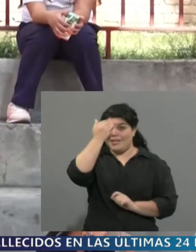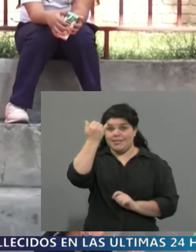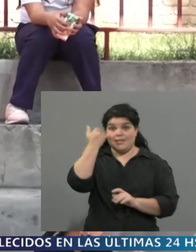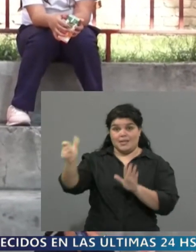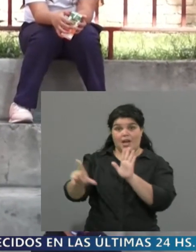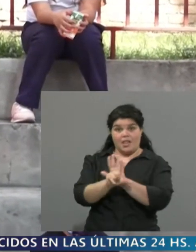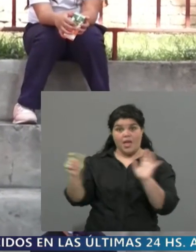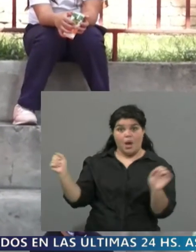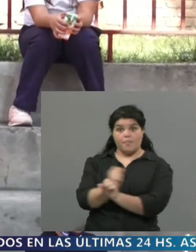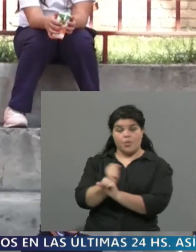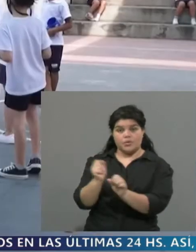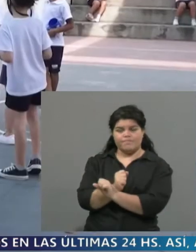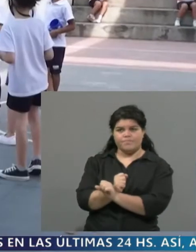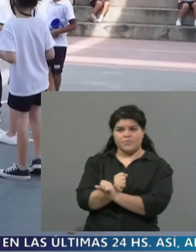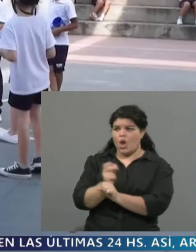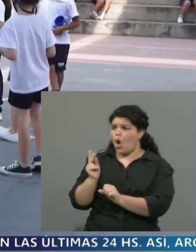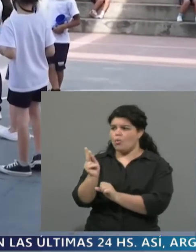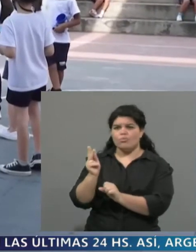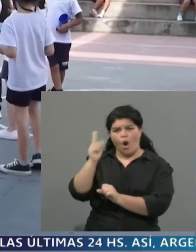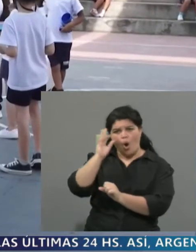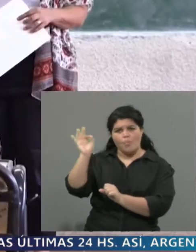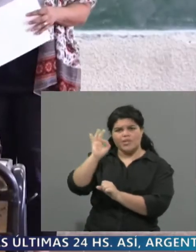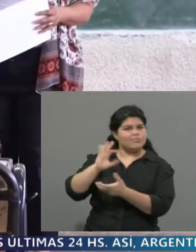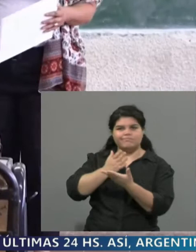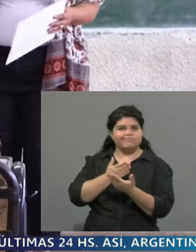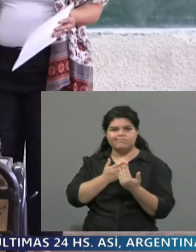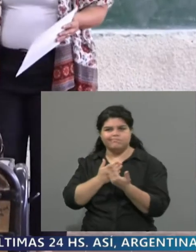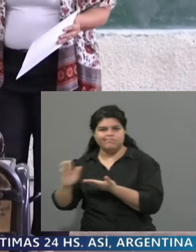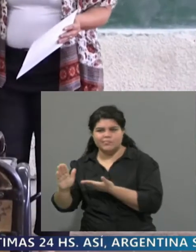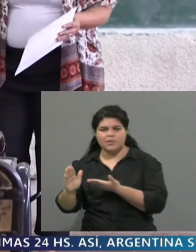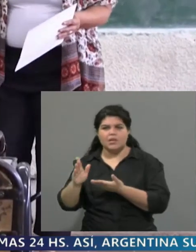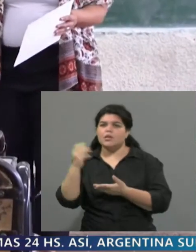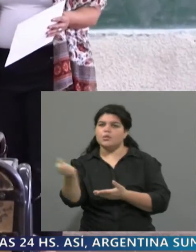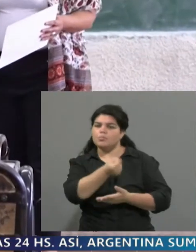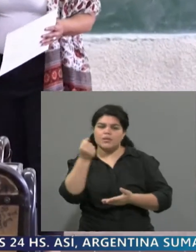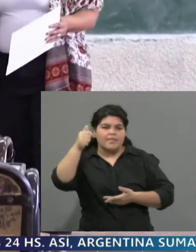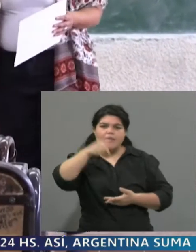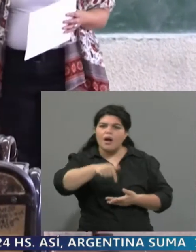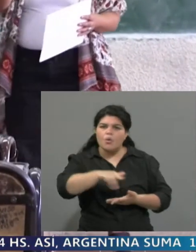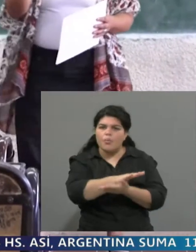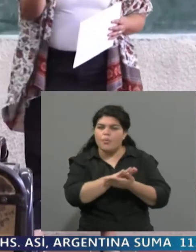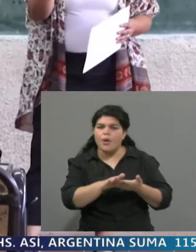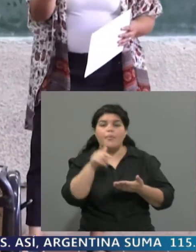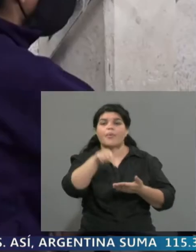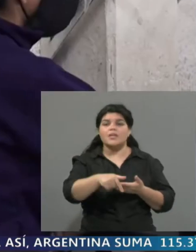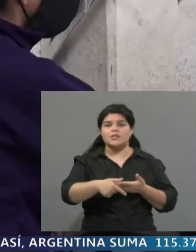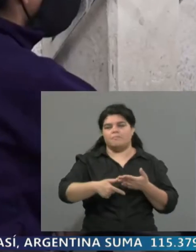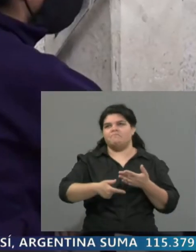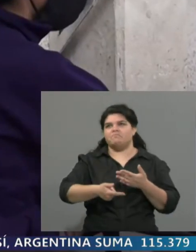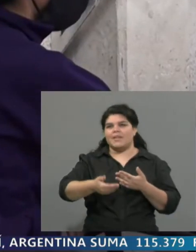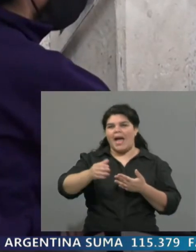del paradigma biomédico, y acercarnos a un paradigma integral que entienda la sexualidad como una parte de nuestra vida,